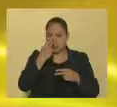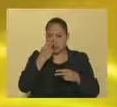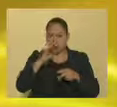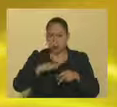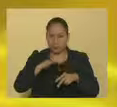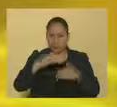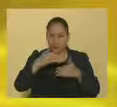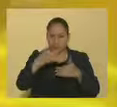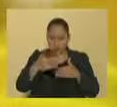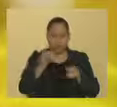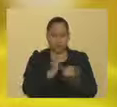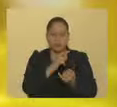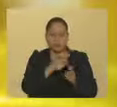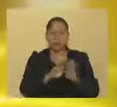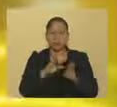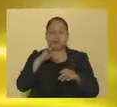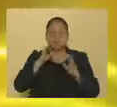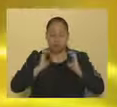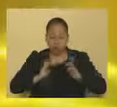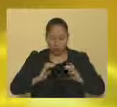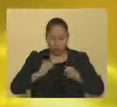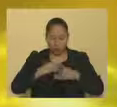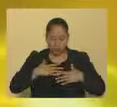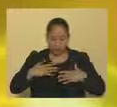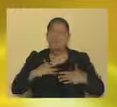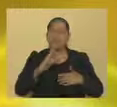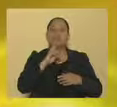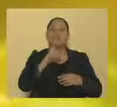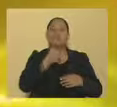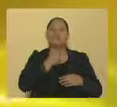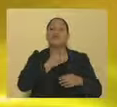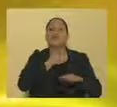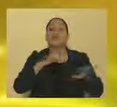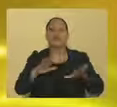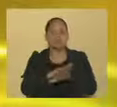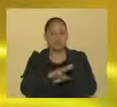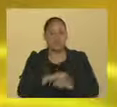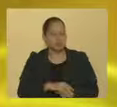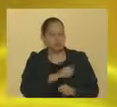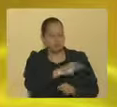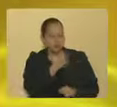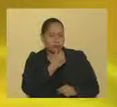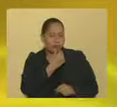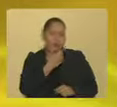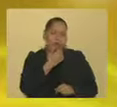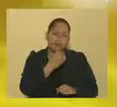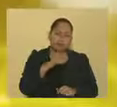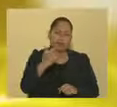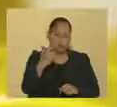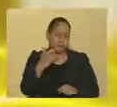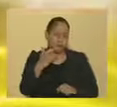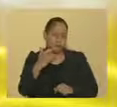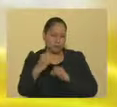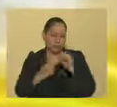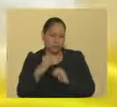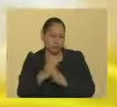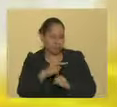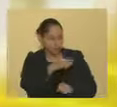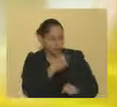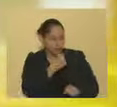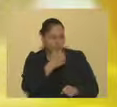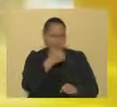vello en el cuerpo, cambio de voz, pero esto lo esperas en un niño de 12 años, no en un niño de